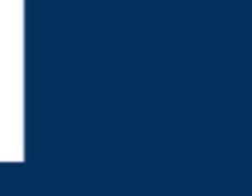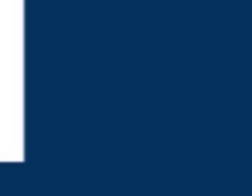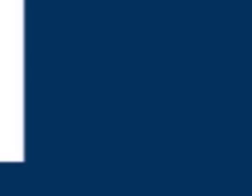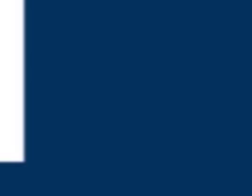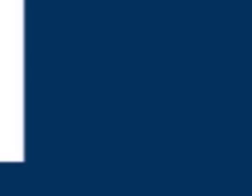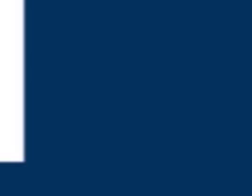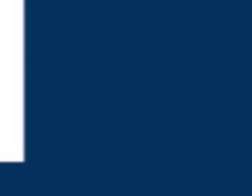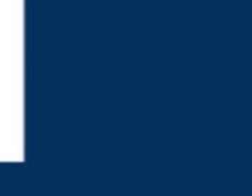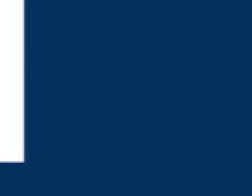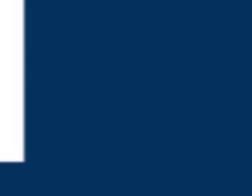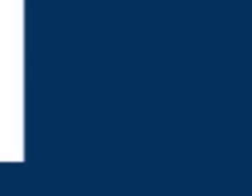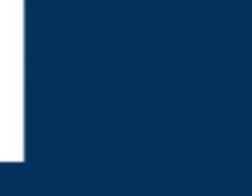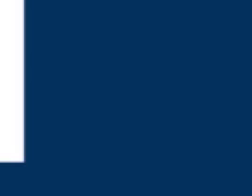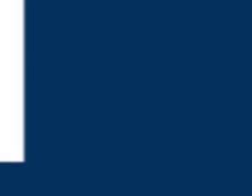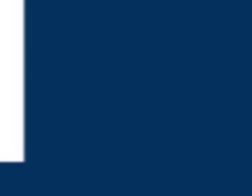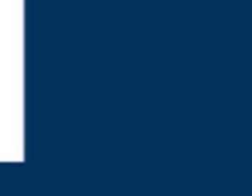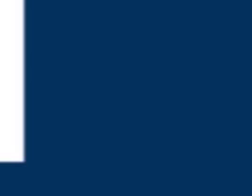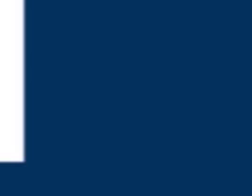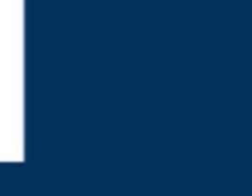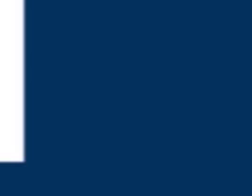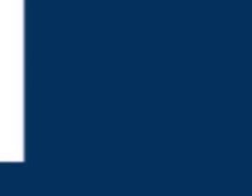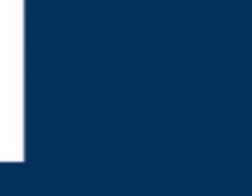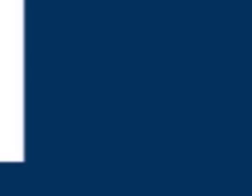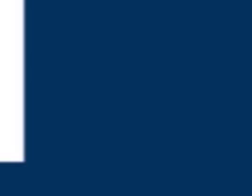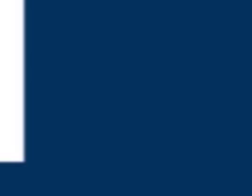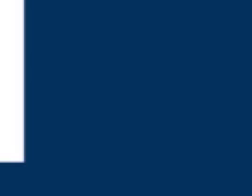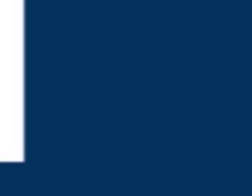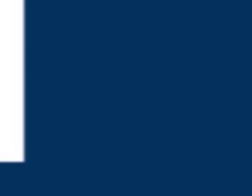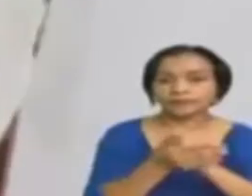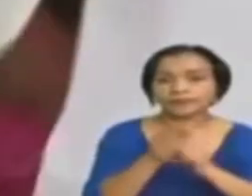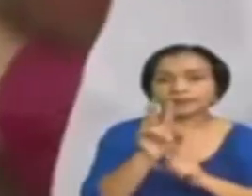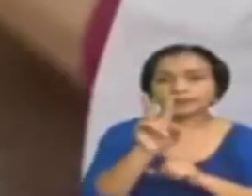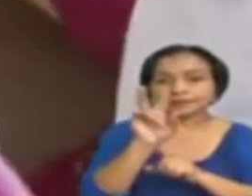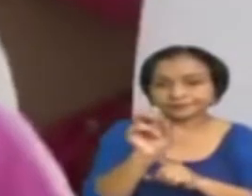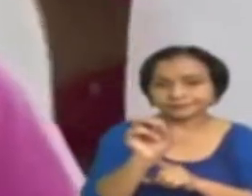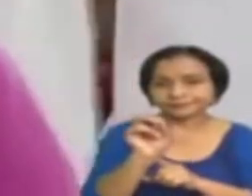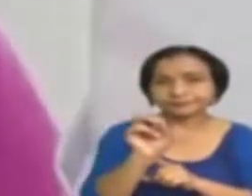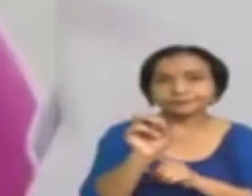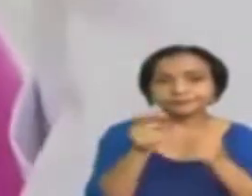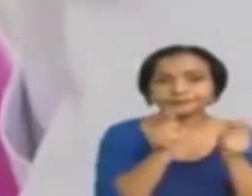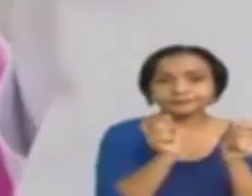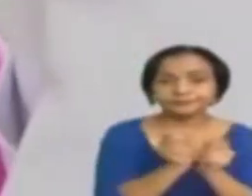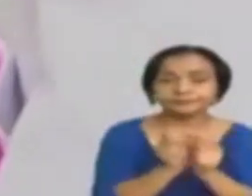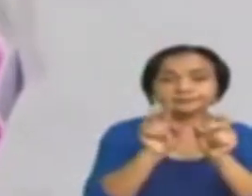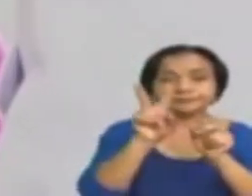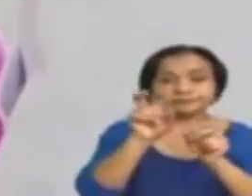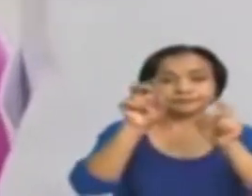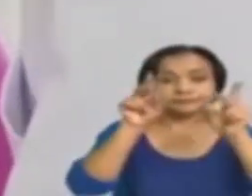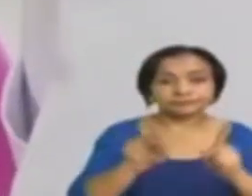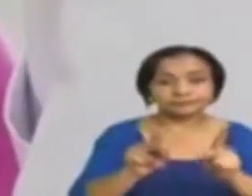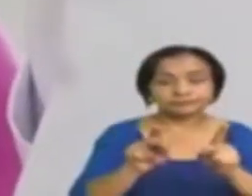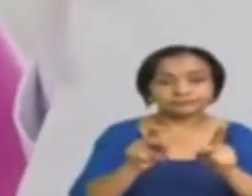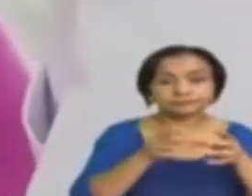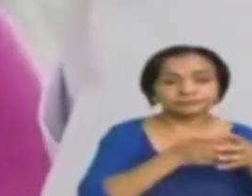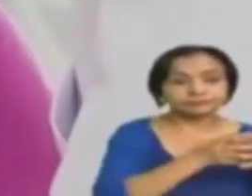Cabeza, en, a ver, aquí no me dice el lugar, pero debe ser, son tres puntos